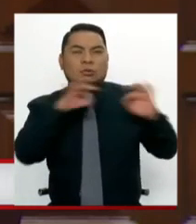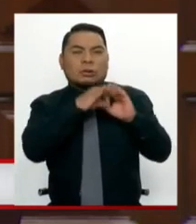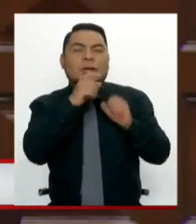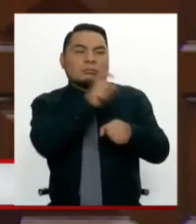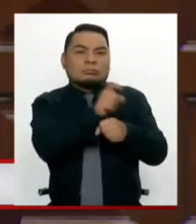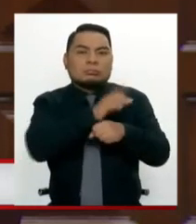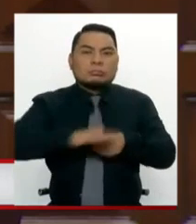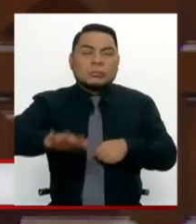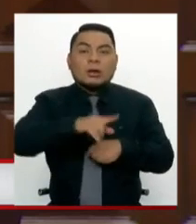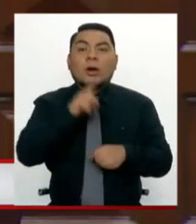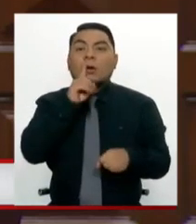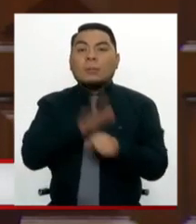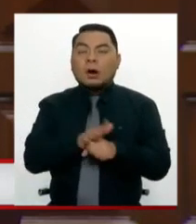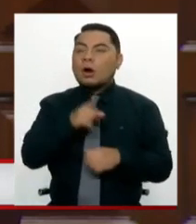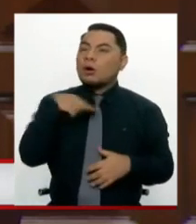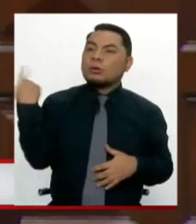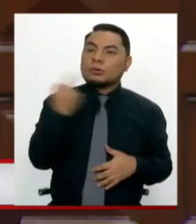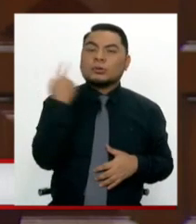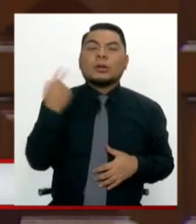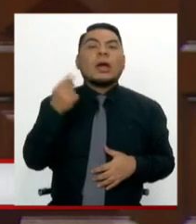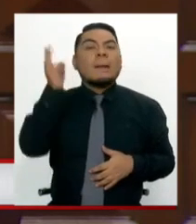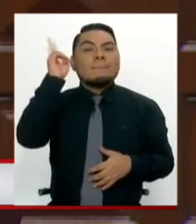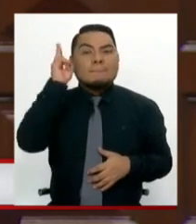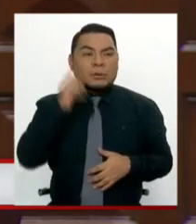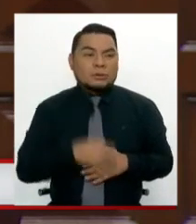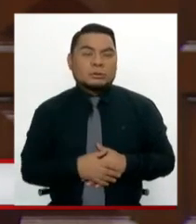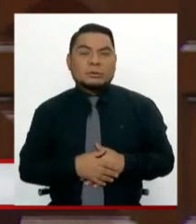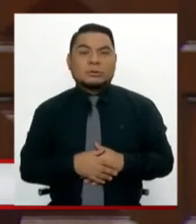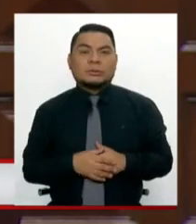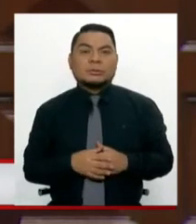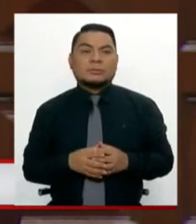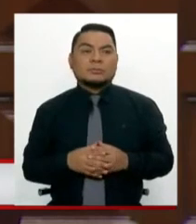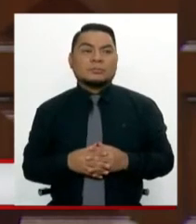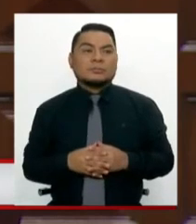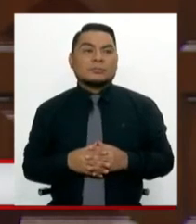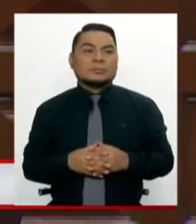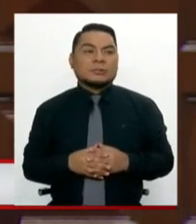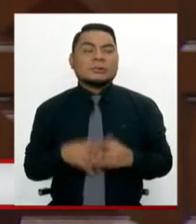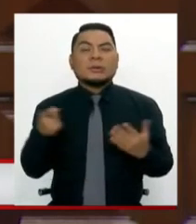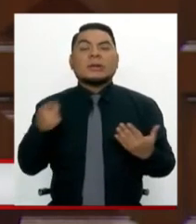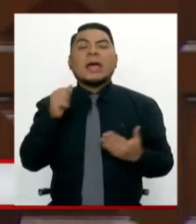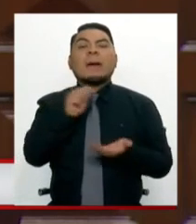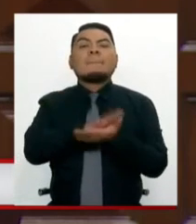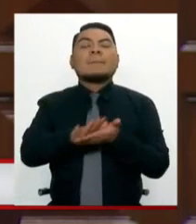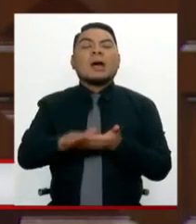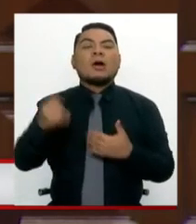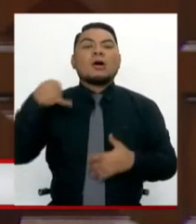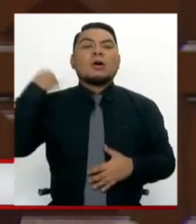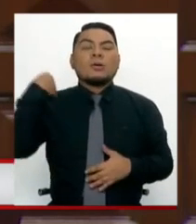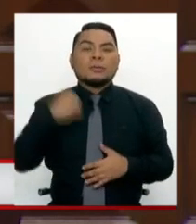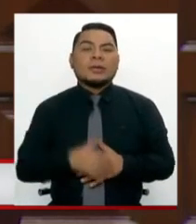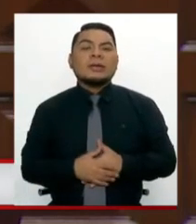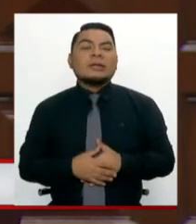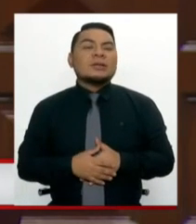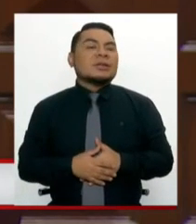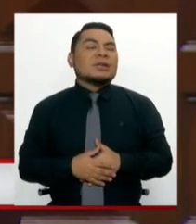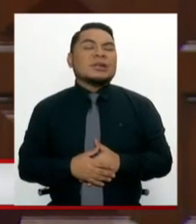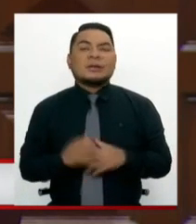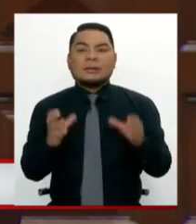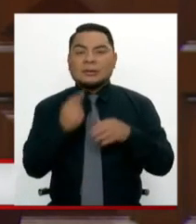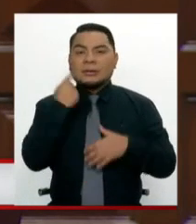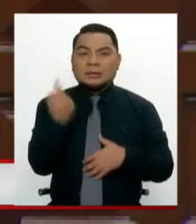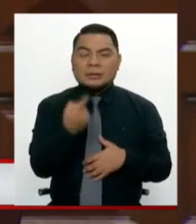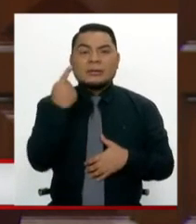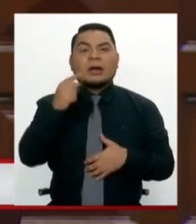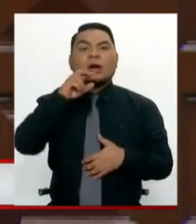comprometemos a todos los docentes en su edición de contenidos. Beca para los jóvenes. A través de PRONAVEC,